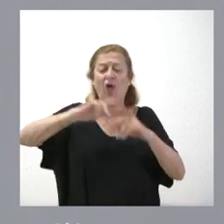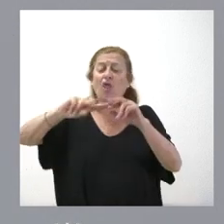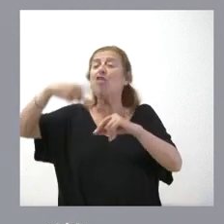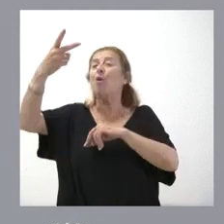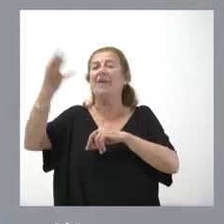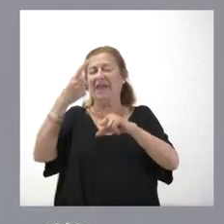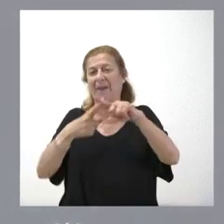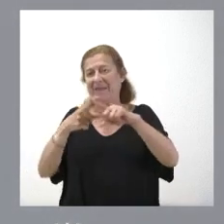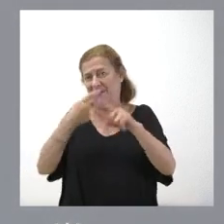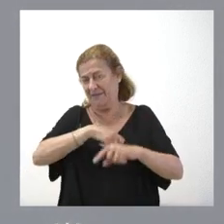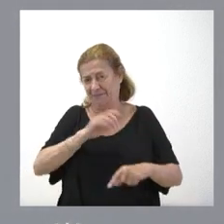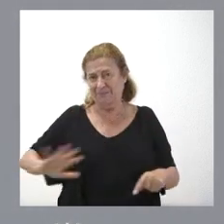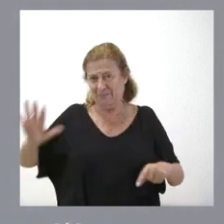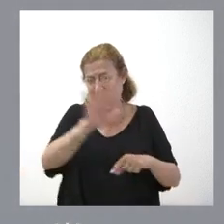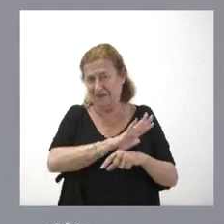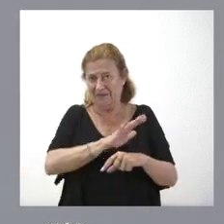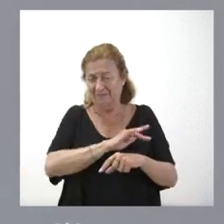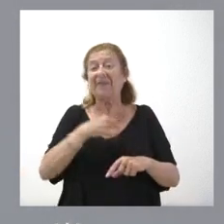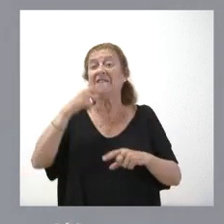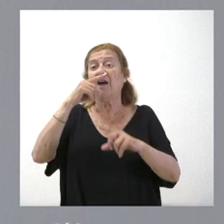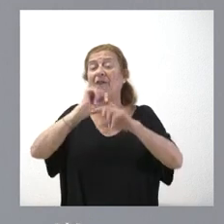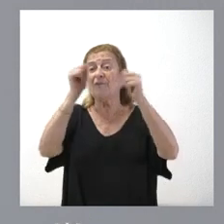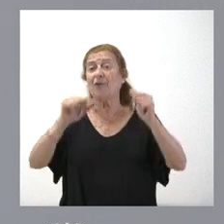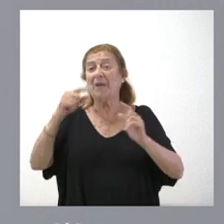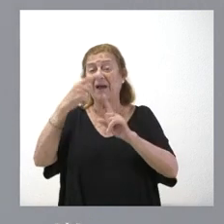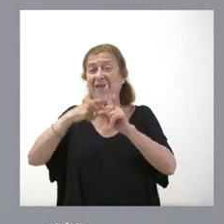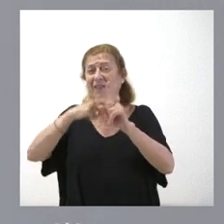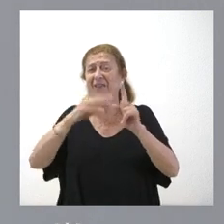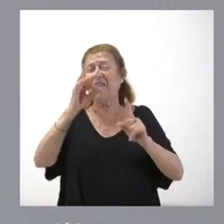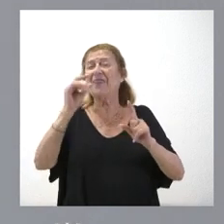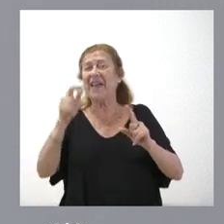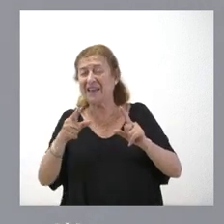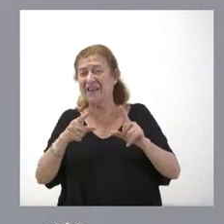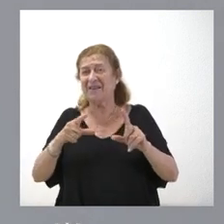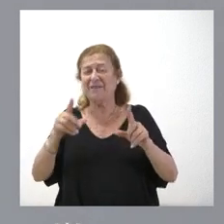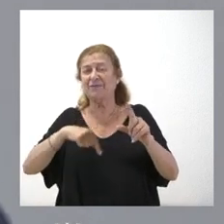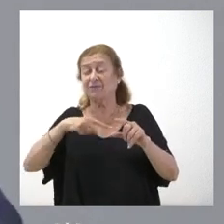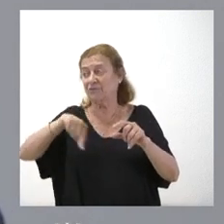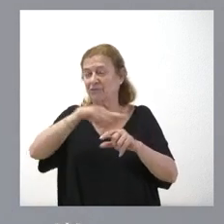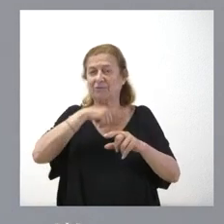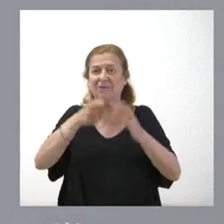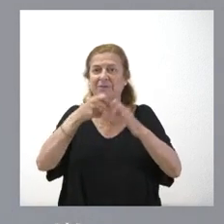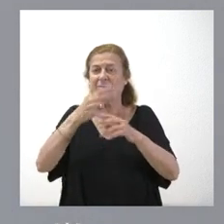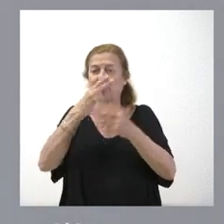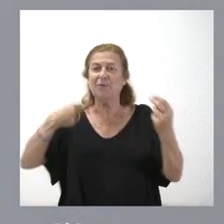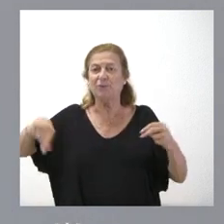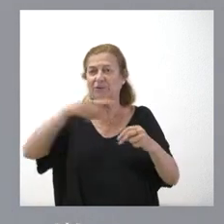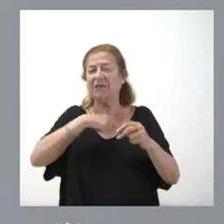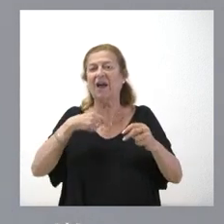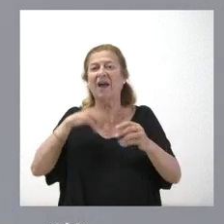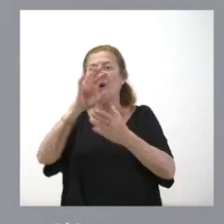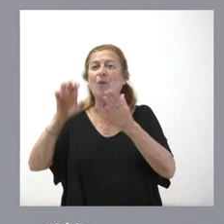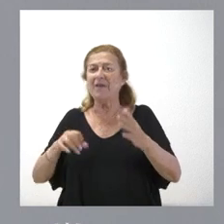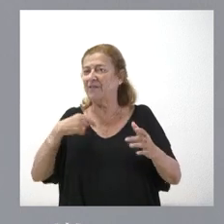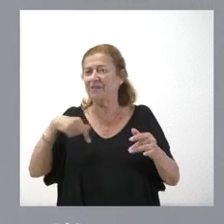de esta forma el índice dec viene a certificar la calidad de los servicios públicos en nuestra comunidad que es una verdadera pasión que tenemos en